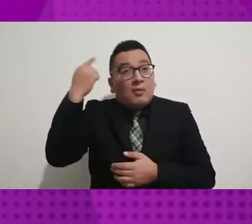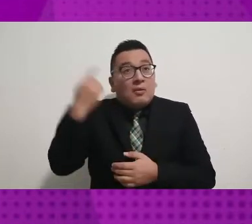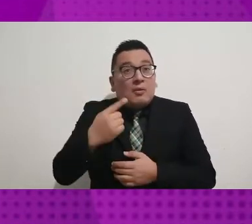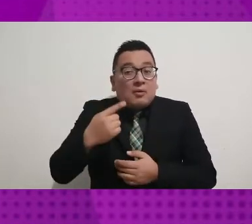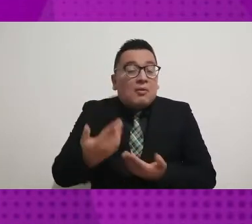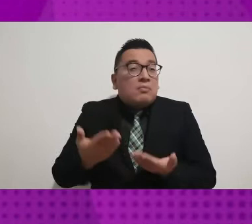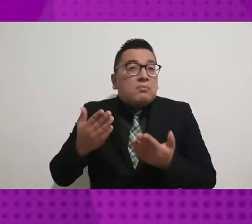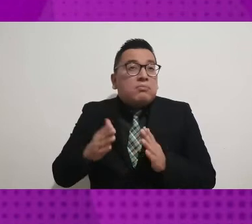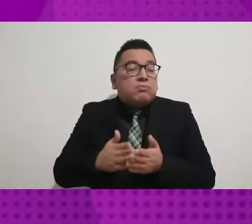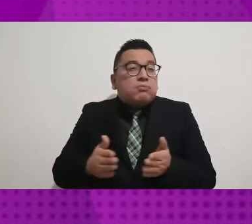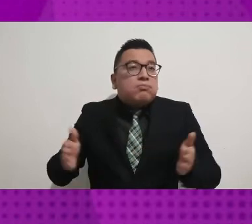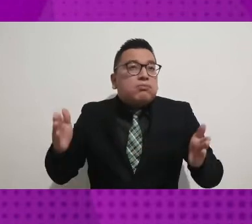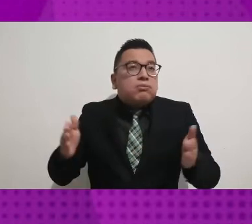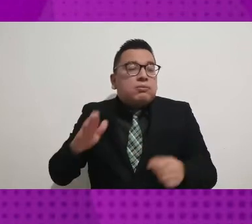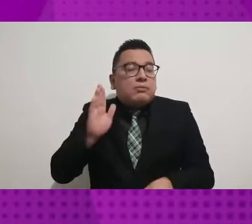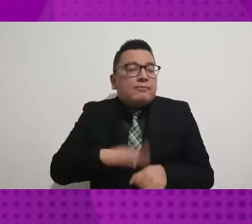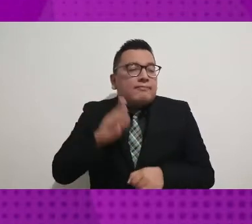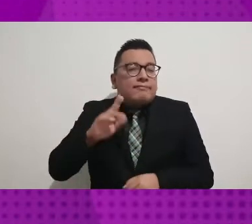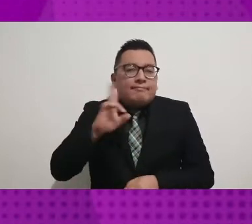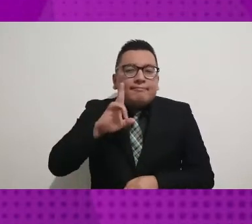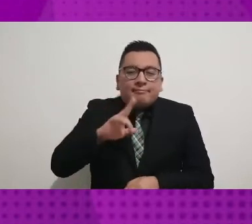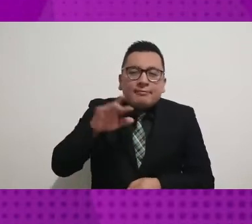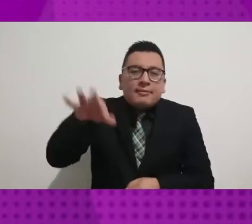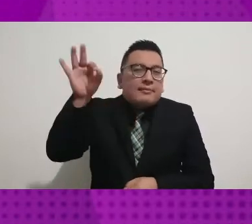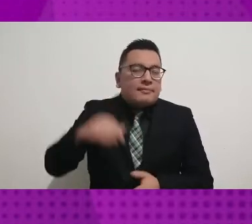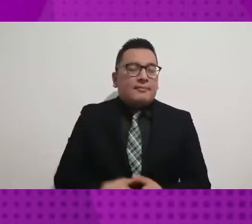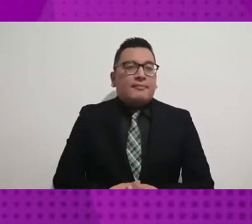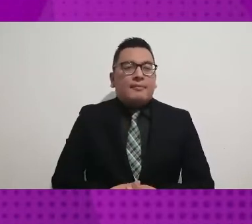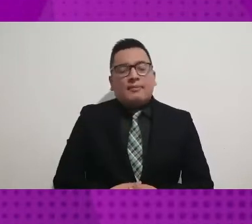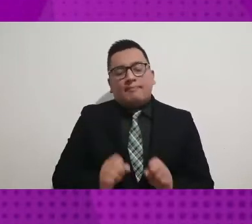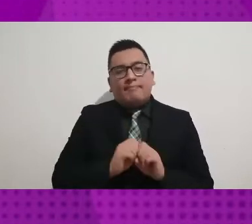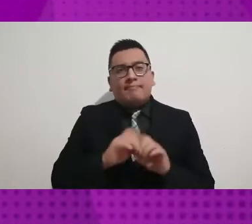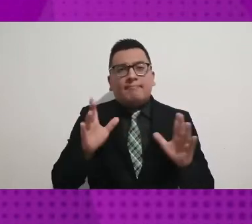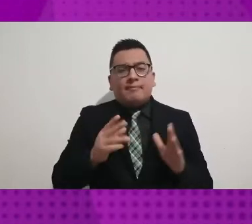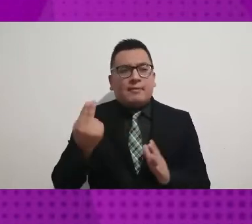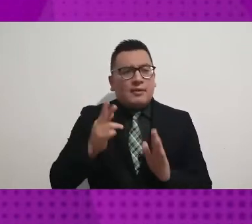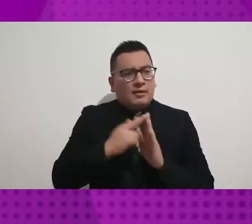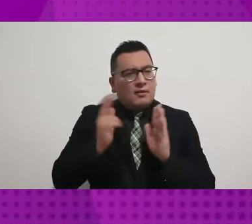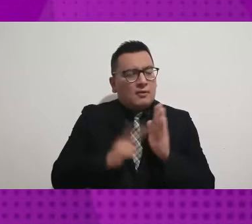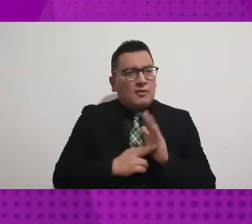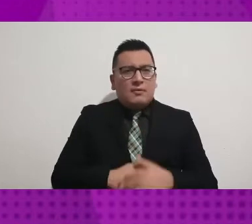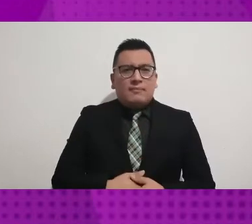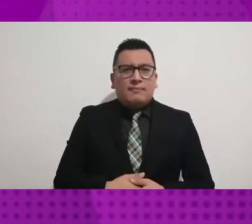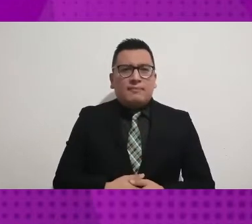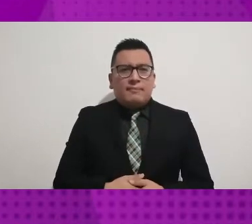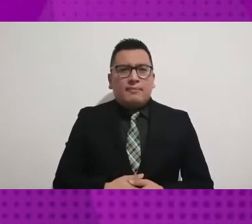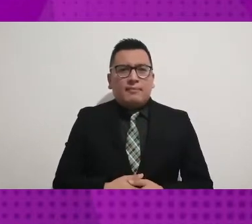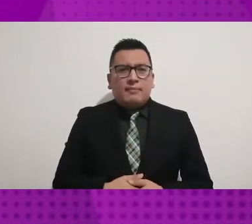la ciudadanía de tener y ampliar ese marco de posibilidades. Indudablemente que hay reglas